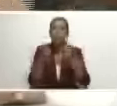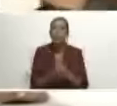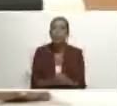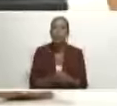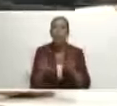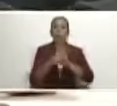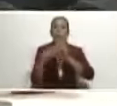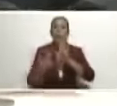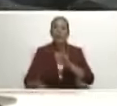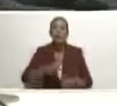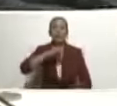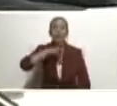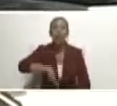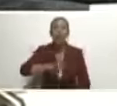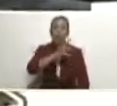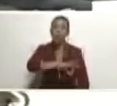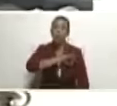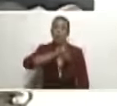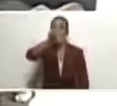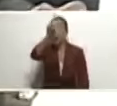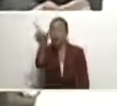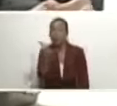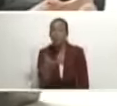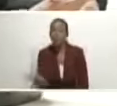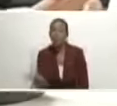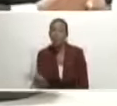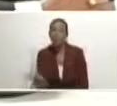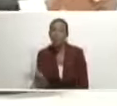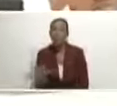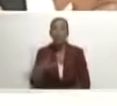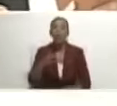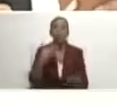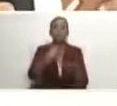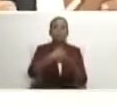los derechos históricos sobre la Guayana Esequiba venezolana.